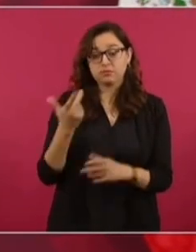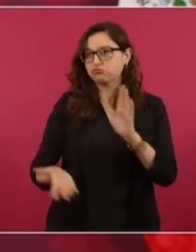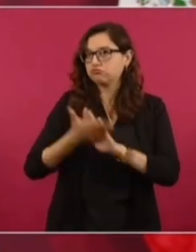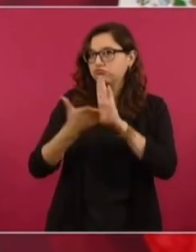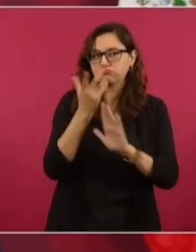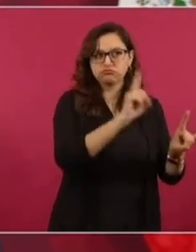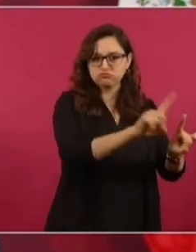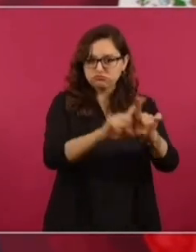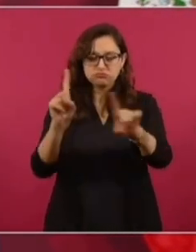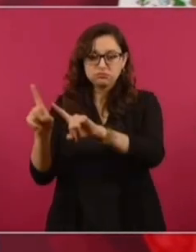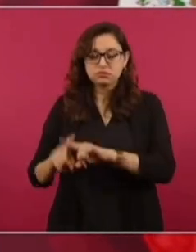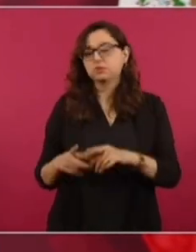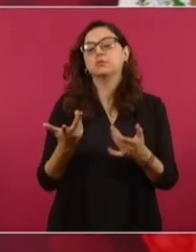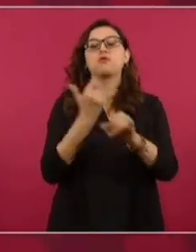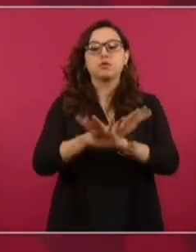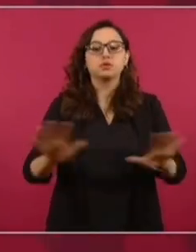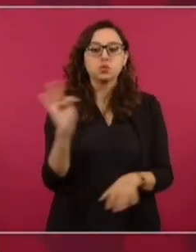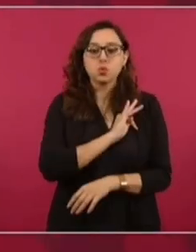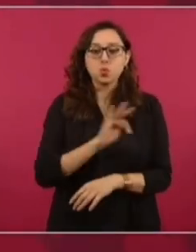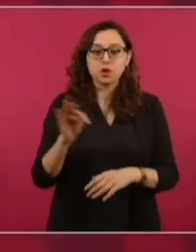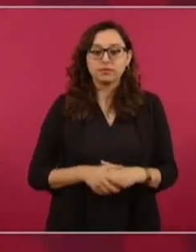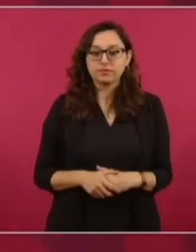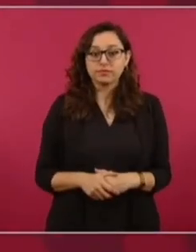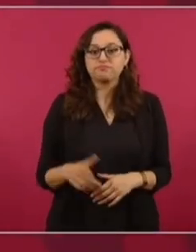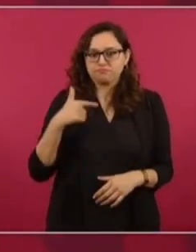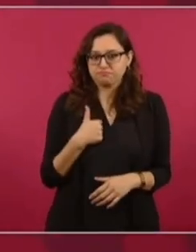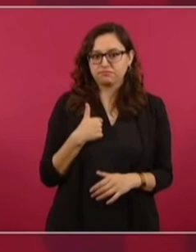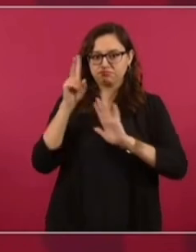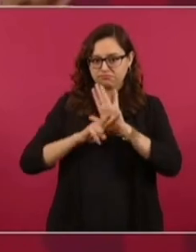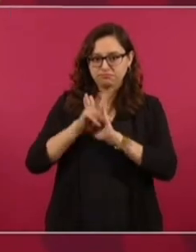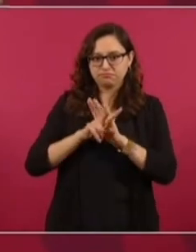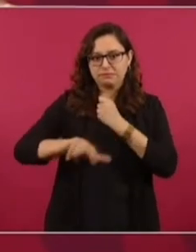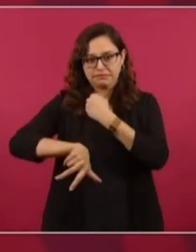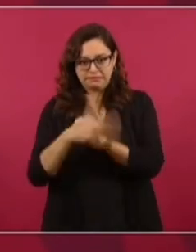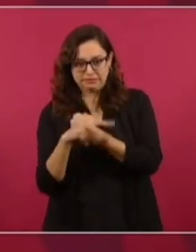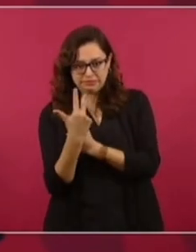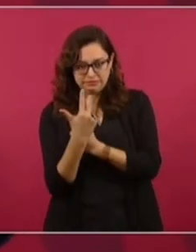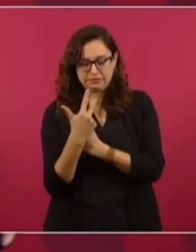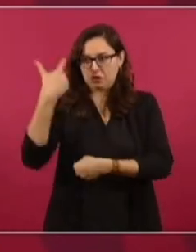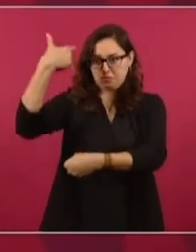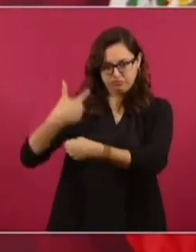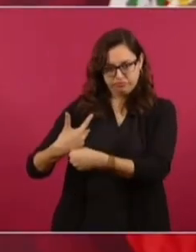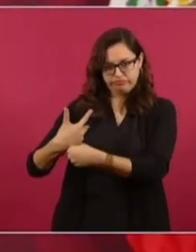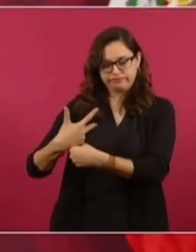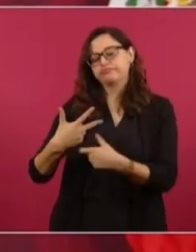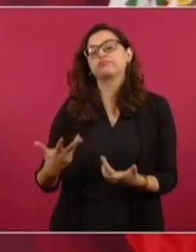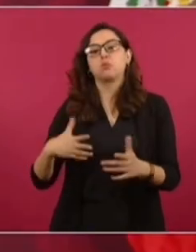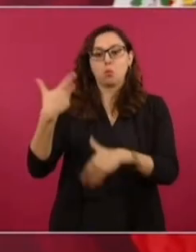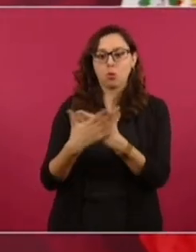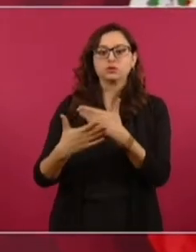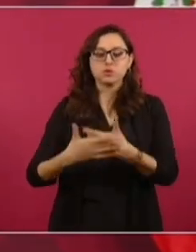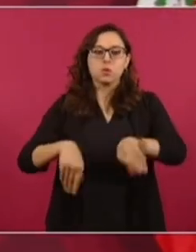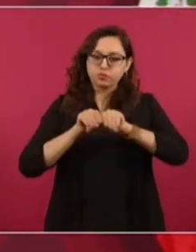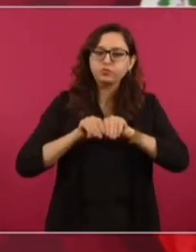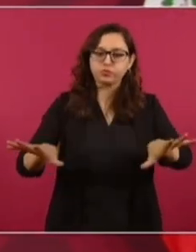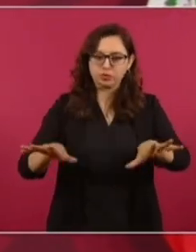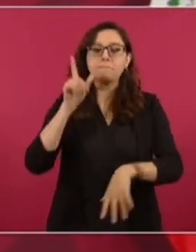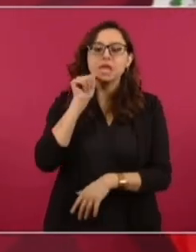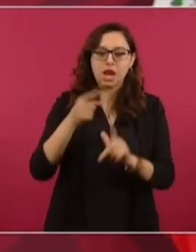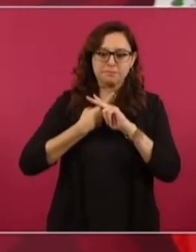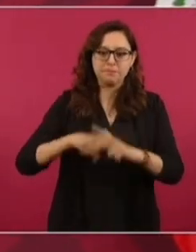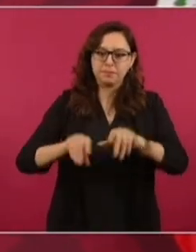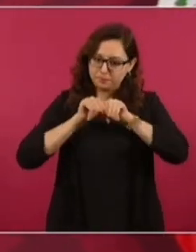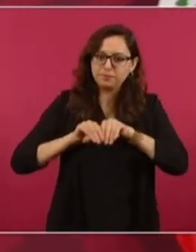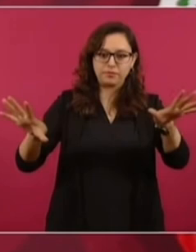las obras que se están llevando a cabo. El caso es que grabé 13 mensajes que van a empezar a pasar desde la semana, desde